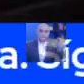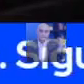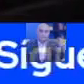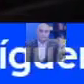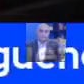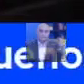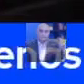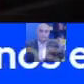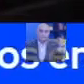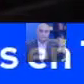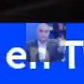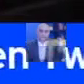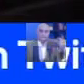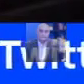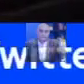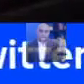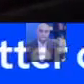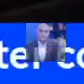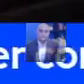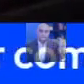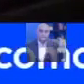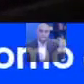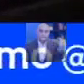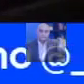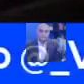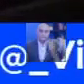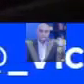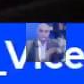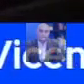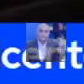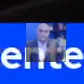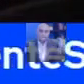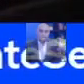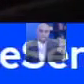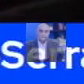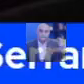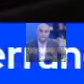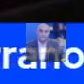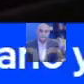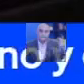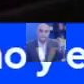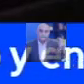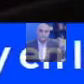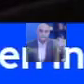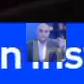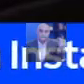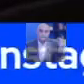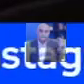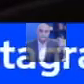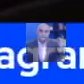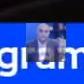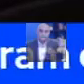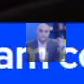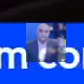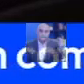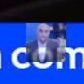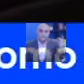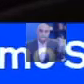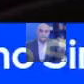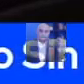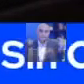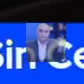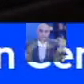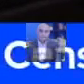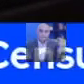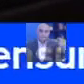Tiene muchos cuchillos que le están apuntando, pero también es muy cierto que hoy más que nunca le importa